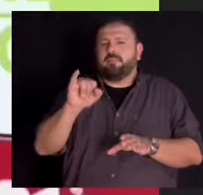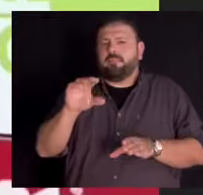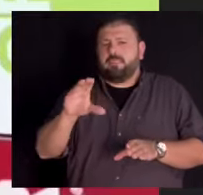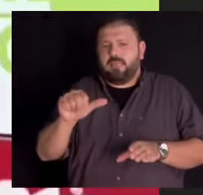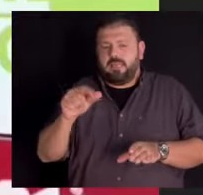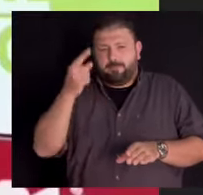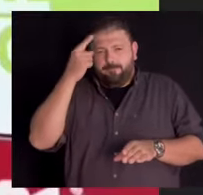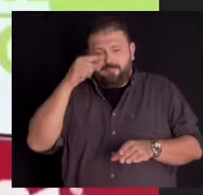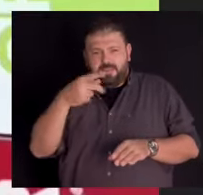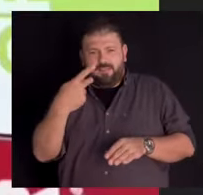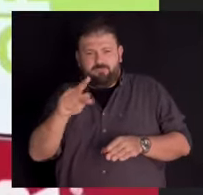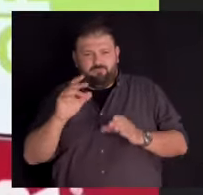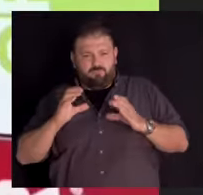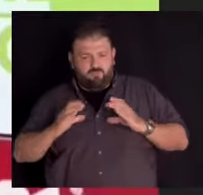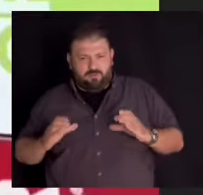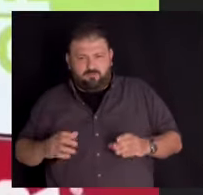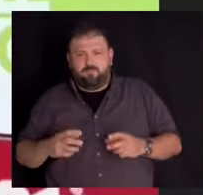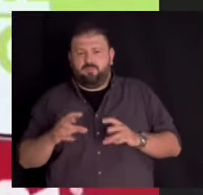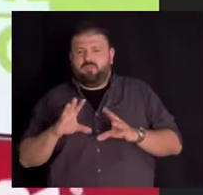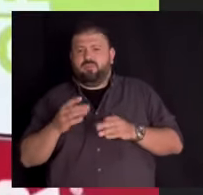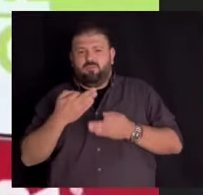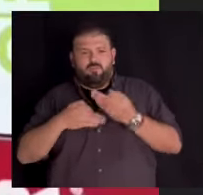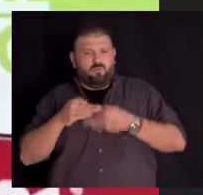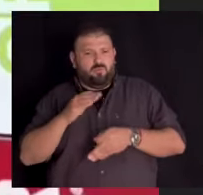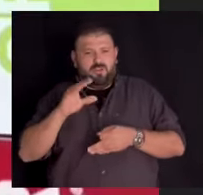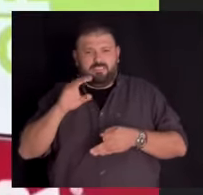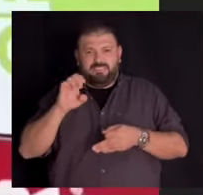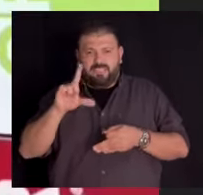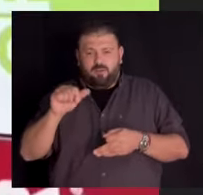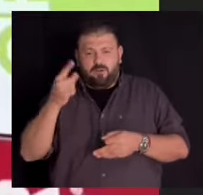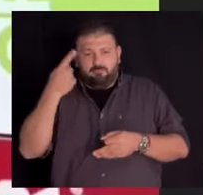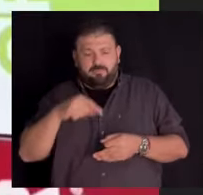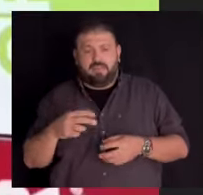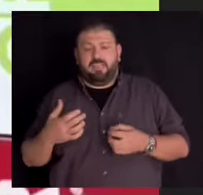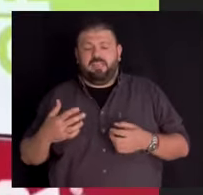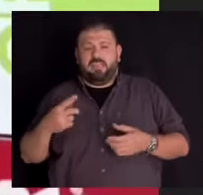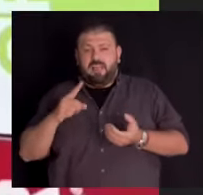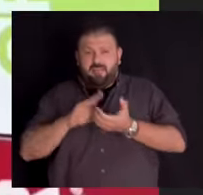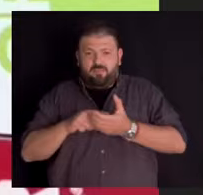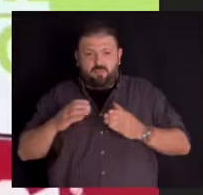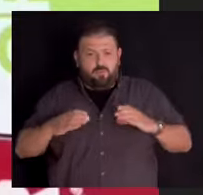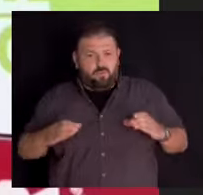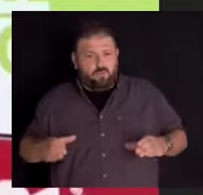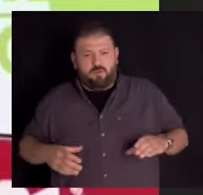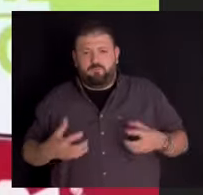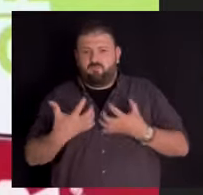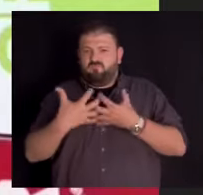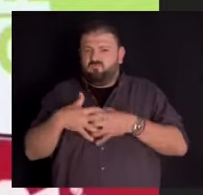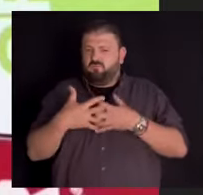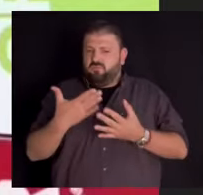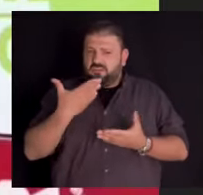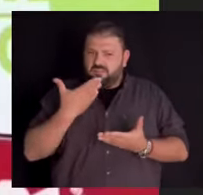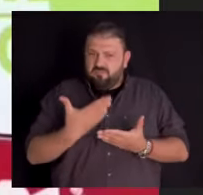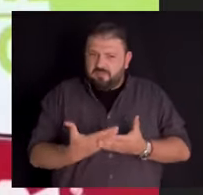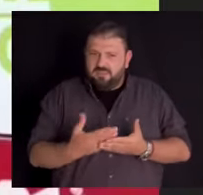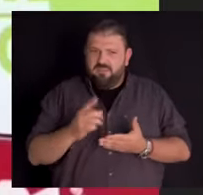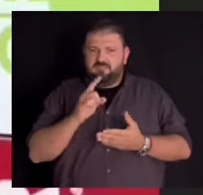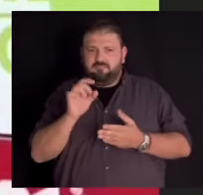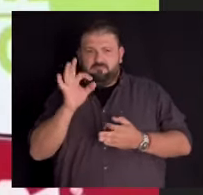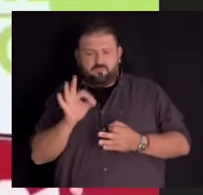Esta es como la nutrición básica que requerimos como para que nuestro sistema nervioso esté funcionando, haya